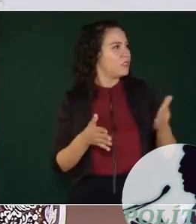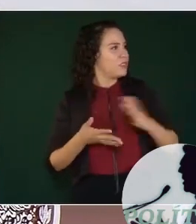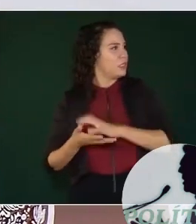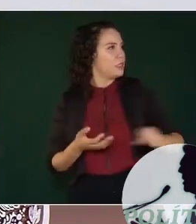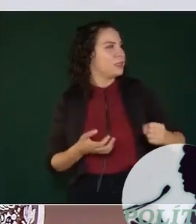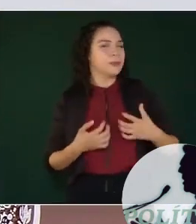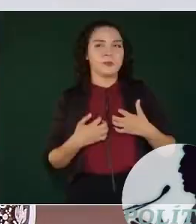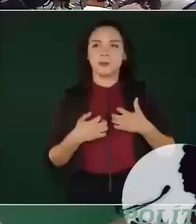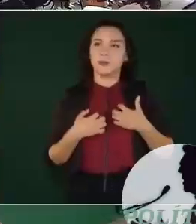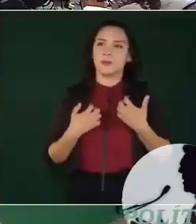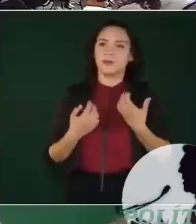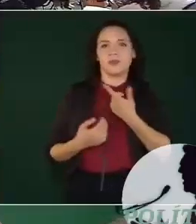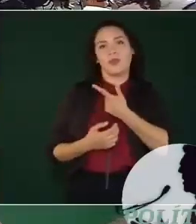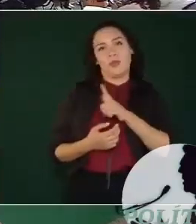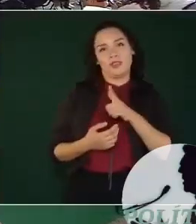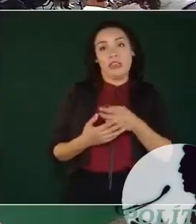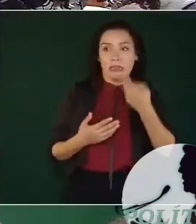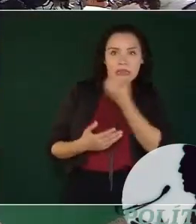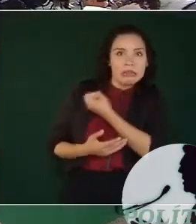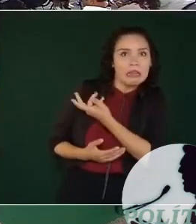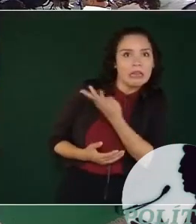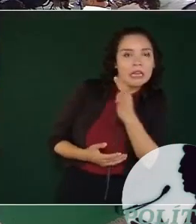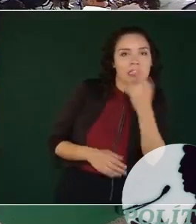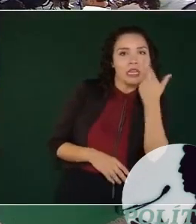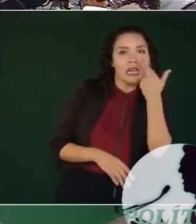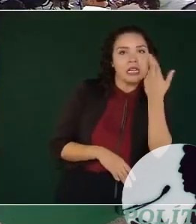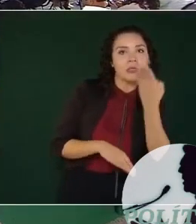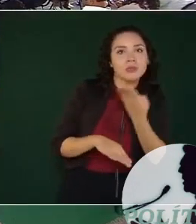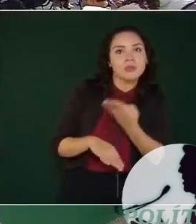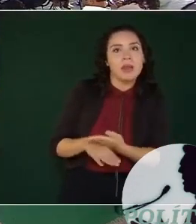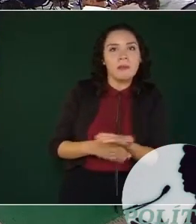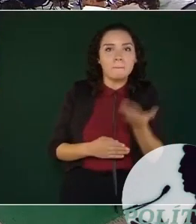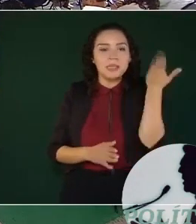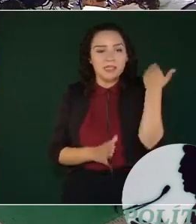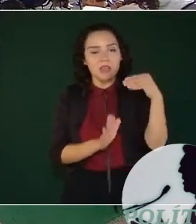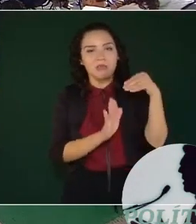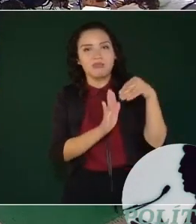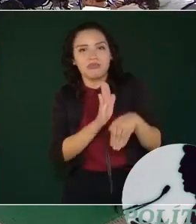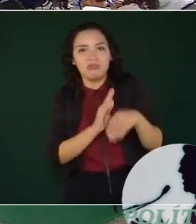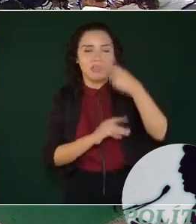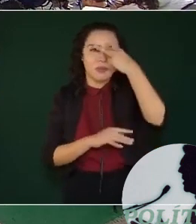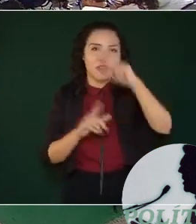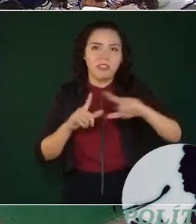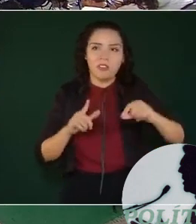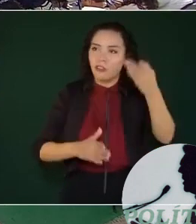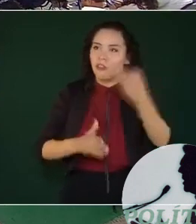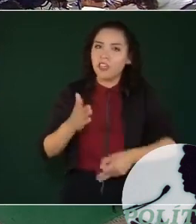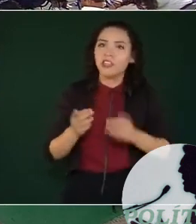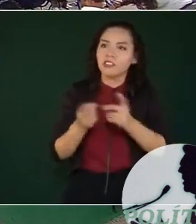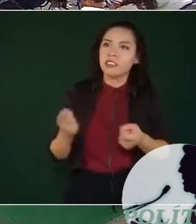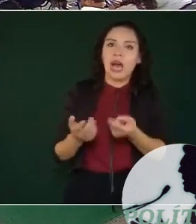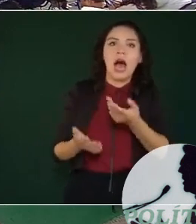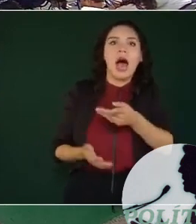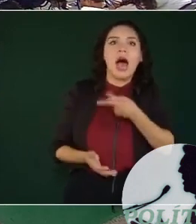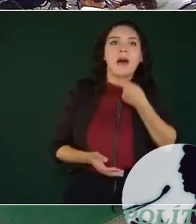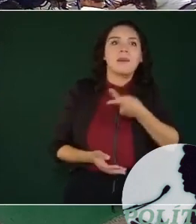la tragedia nacional. Deberían de estar ofreciendo disculpas aquí en Tamaulipas,